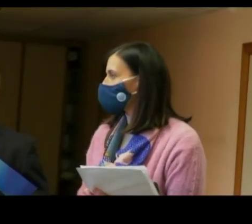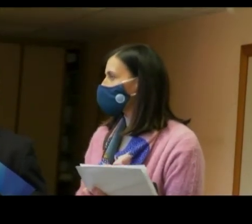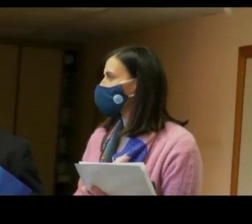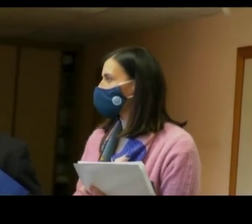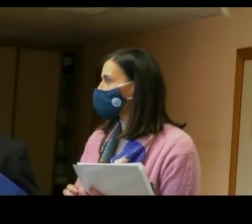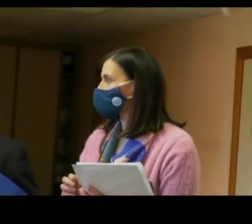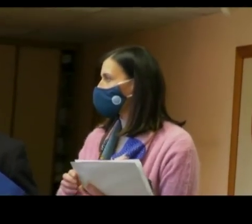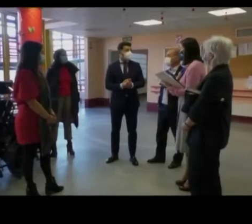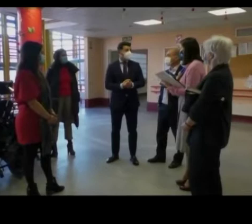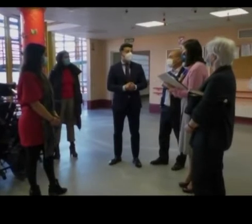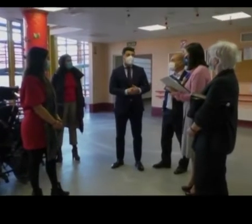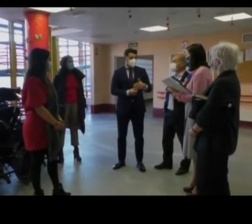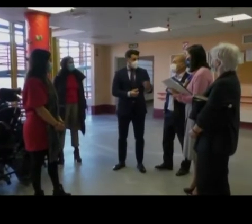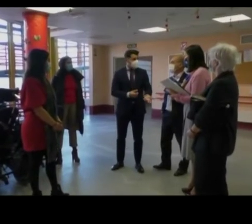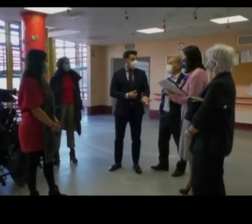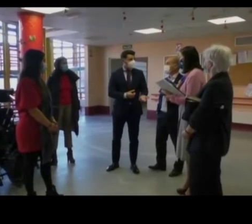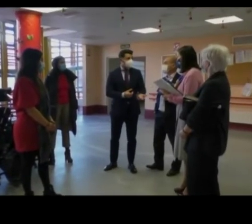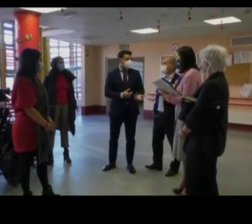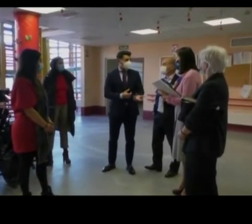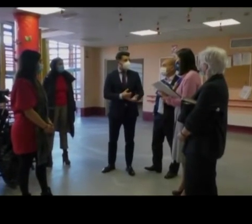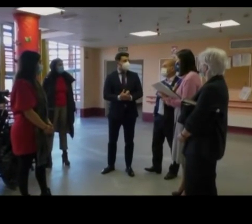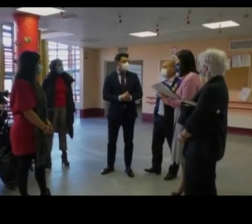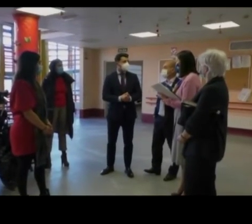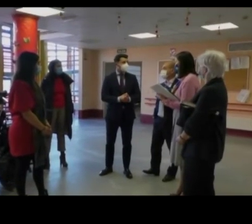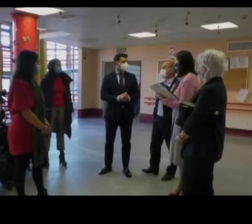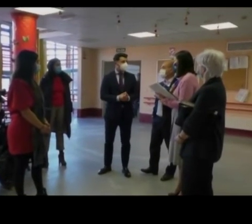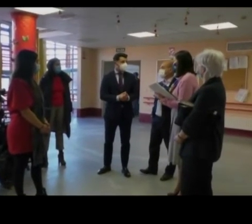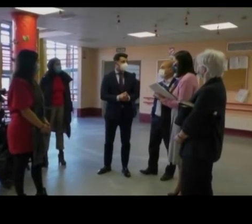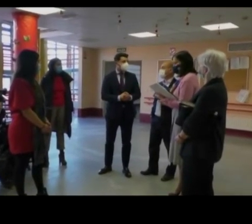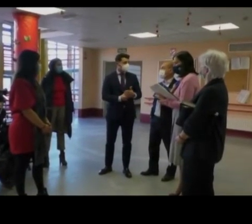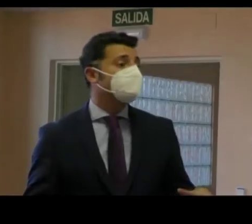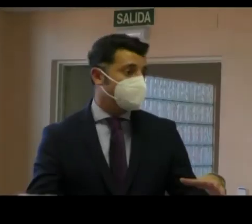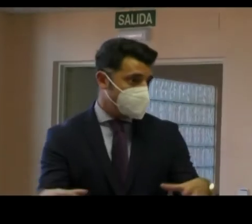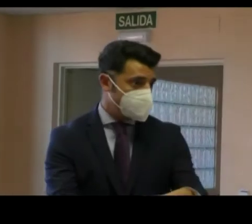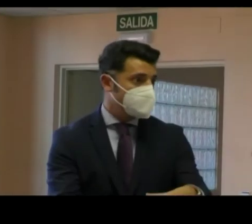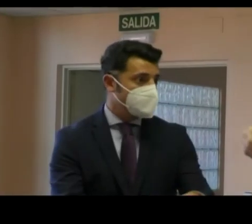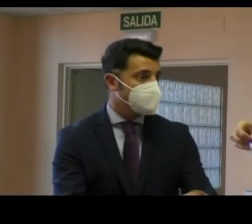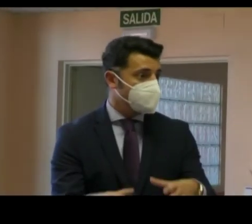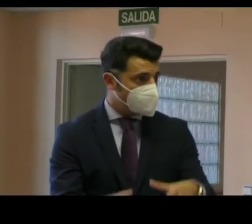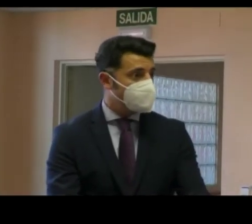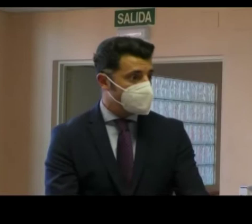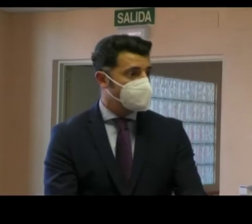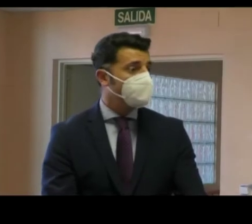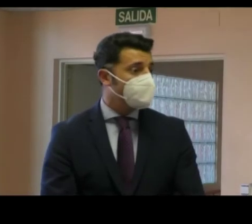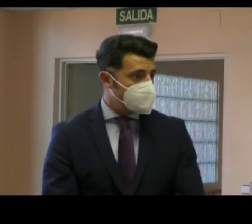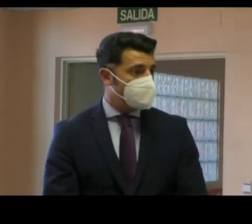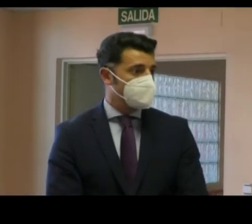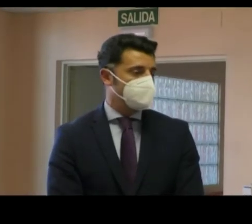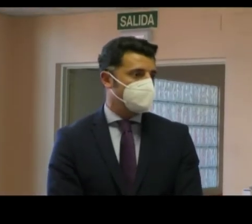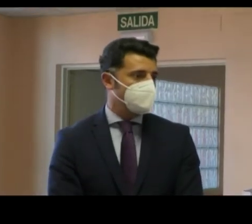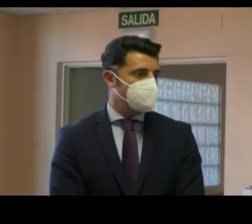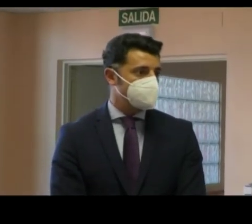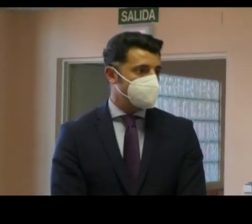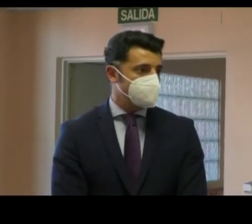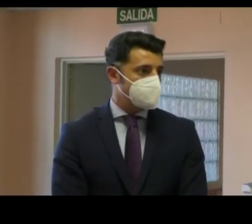haciéndolo de forma ininterrumpida, el Ayuntamiento colaborará de nuevo con ellos un ejercicio especial, ya que la entidad